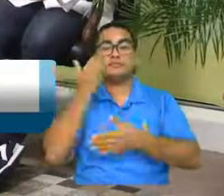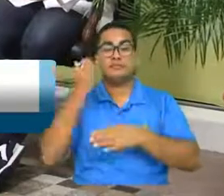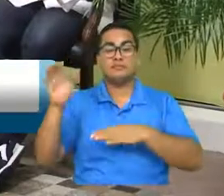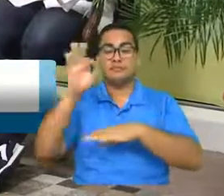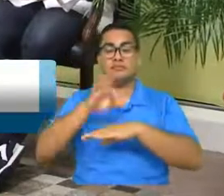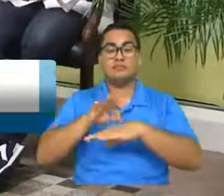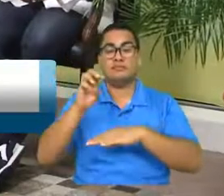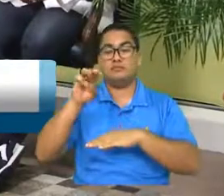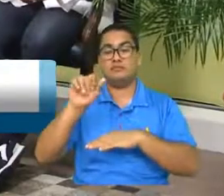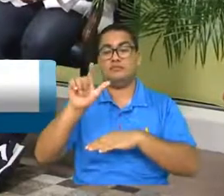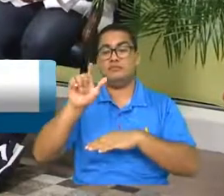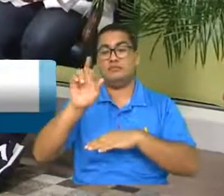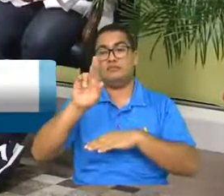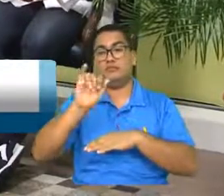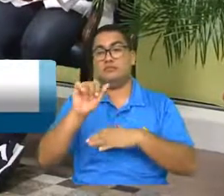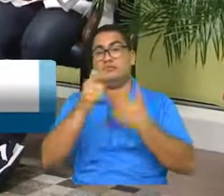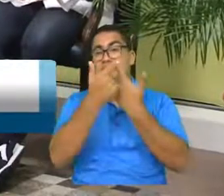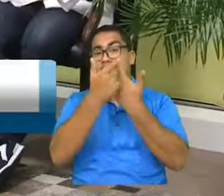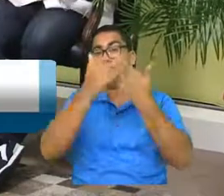lógicamente vamos